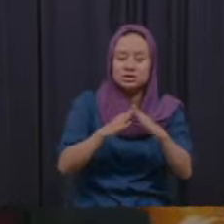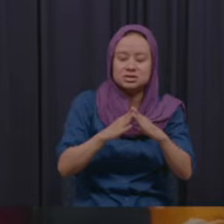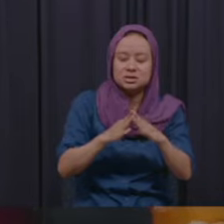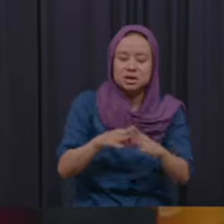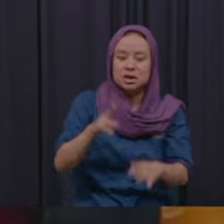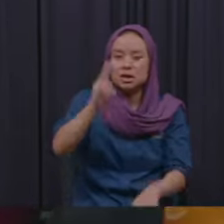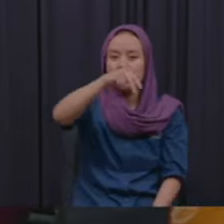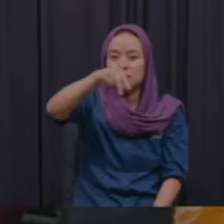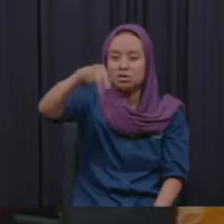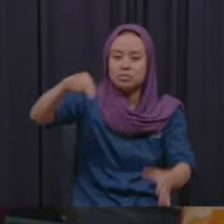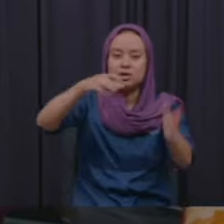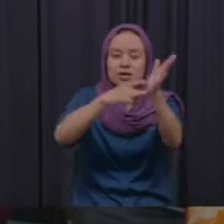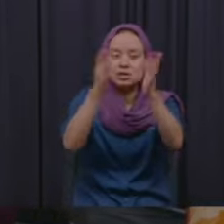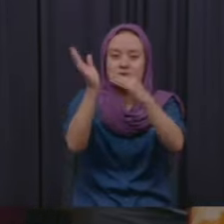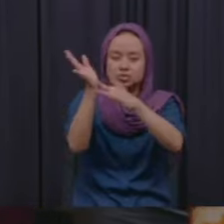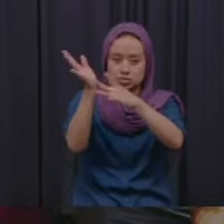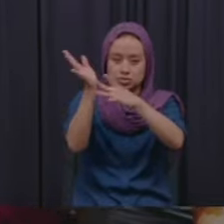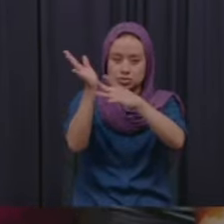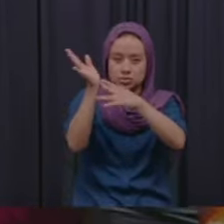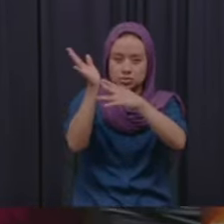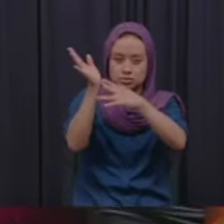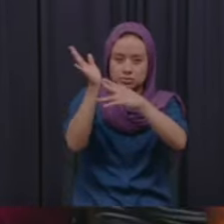En el nombre de Jesús.